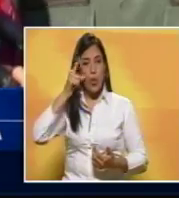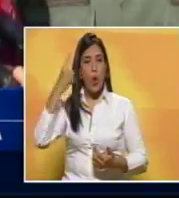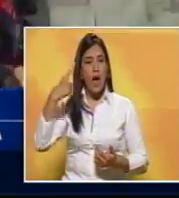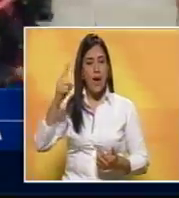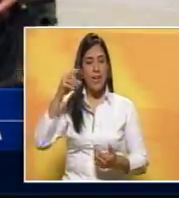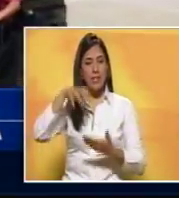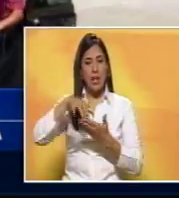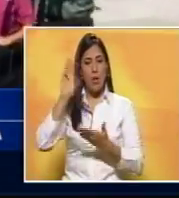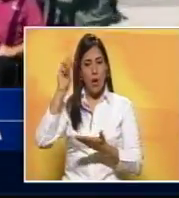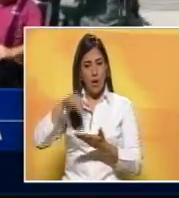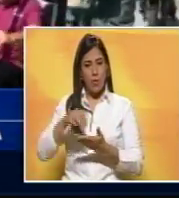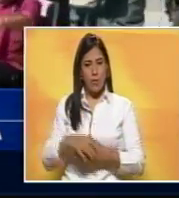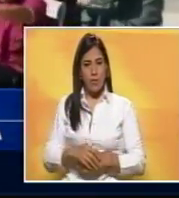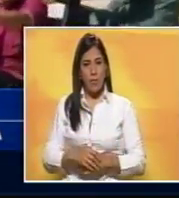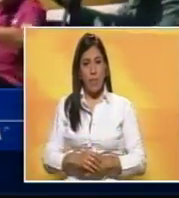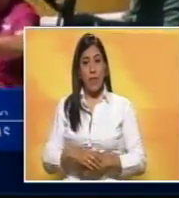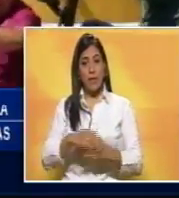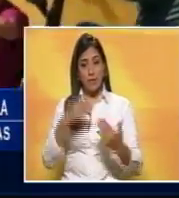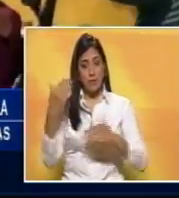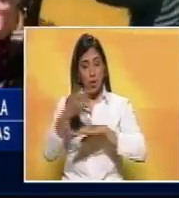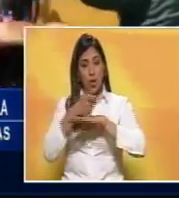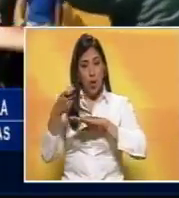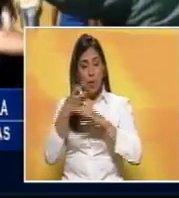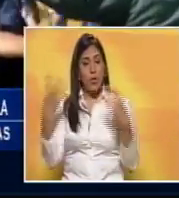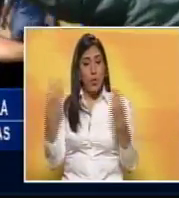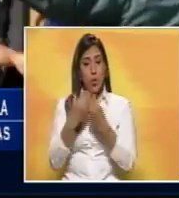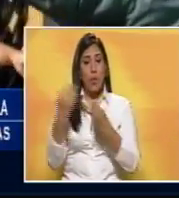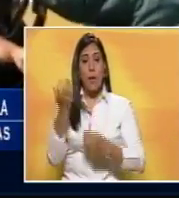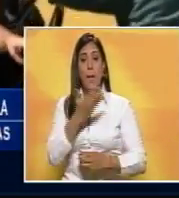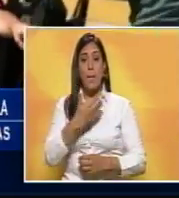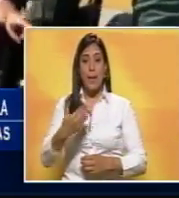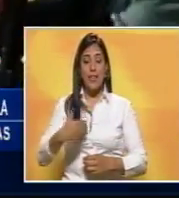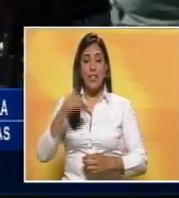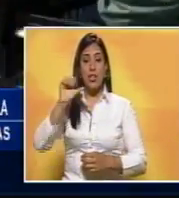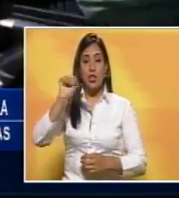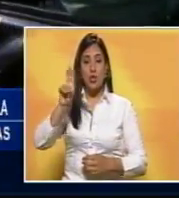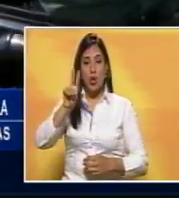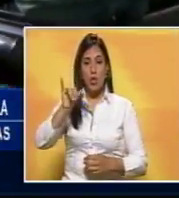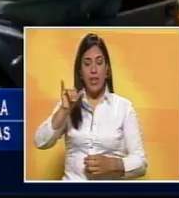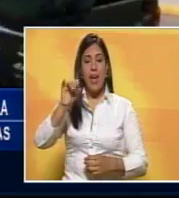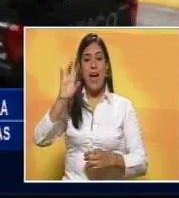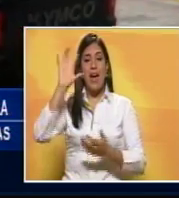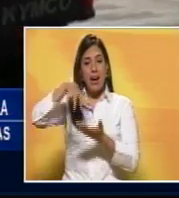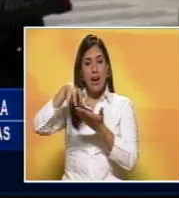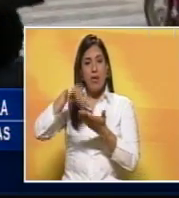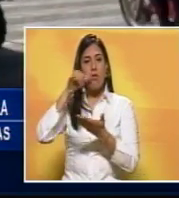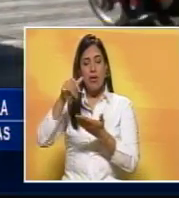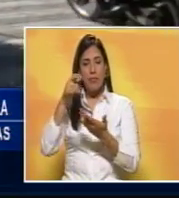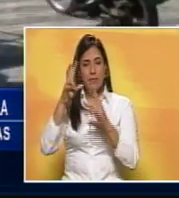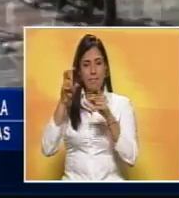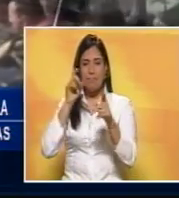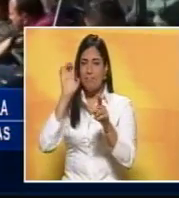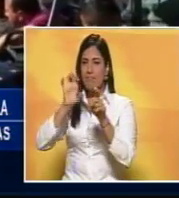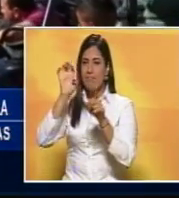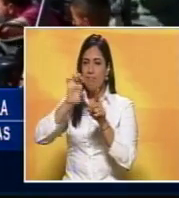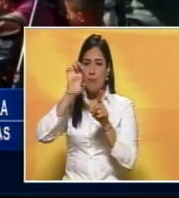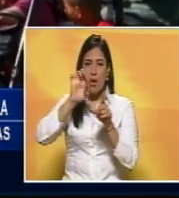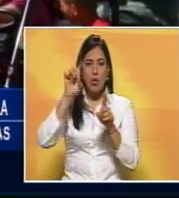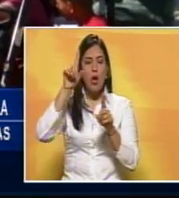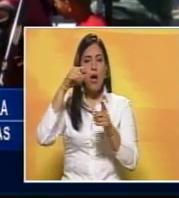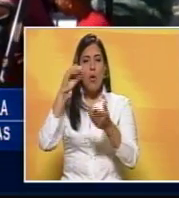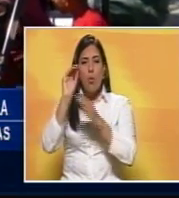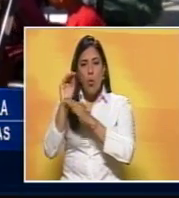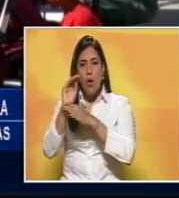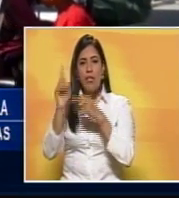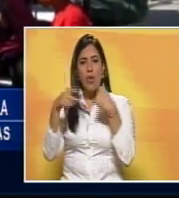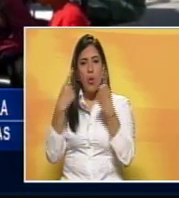tiene el estado de Aragua. El mandatario regional, en compañía del comandante de la SODI Aragua, Domingo Hernández Lares, inspeccionó las labores de mantenimiento